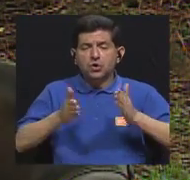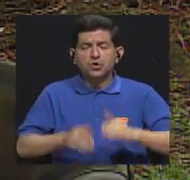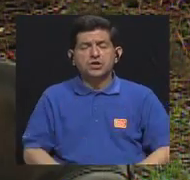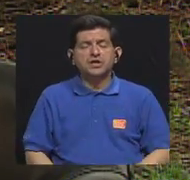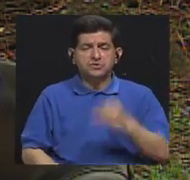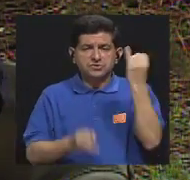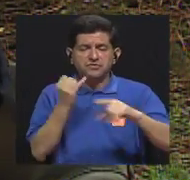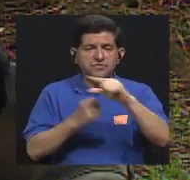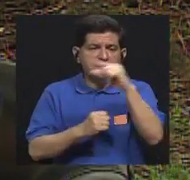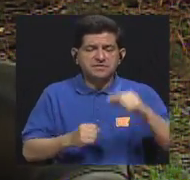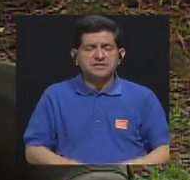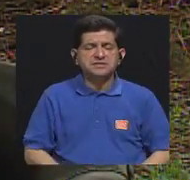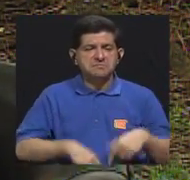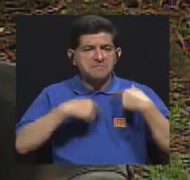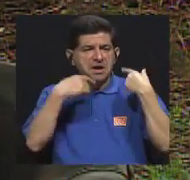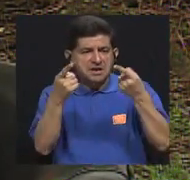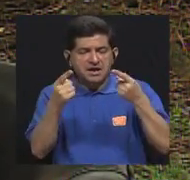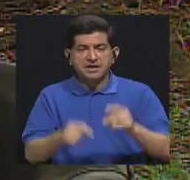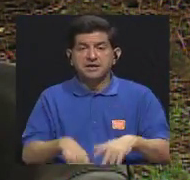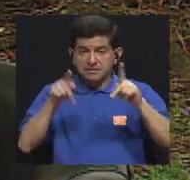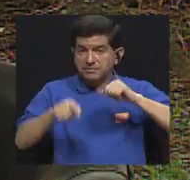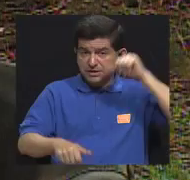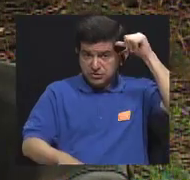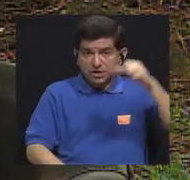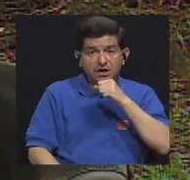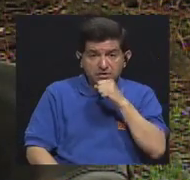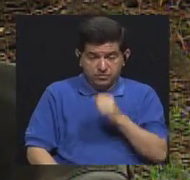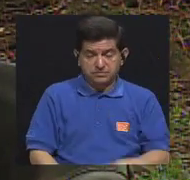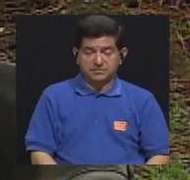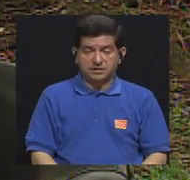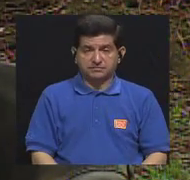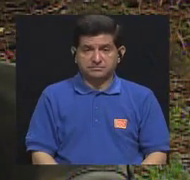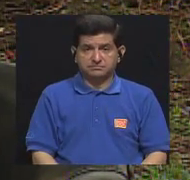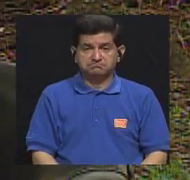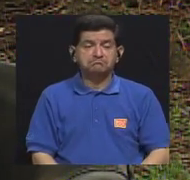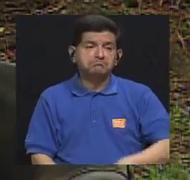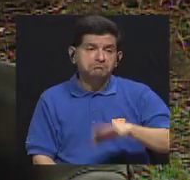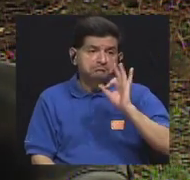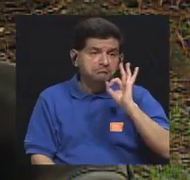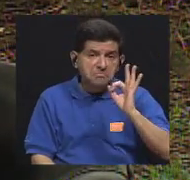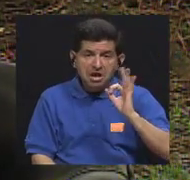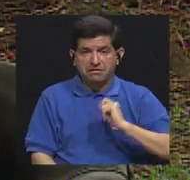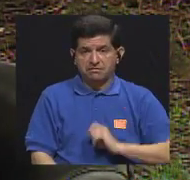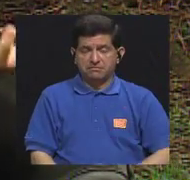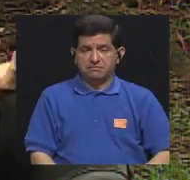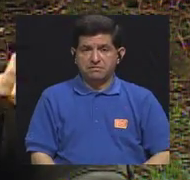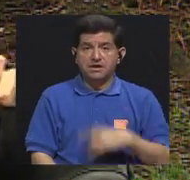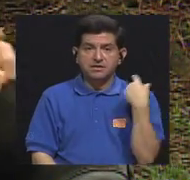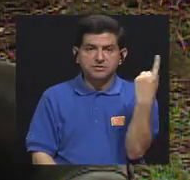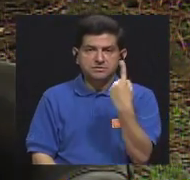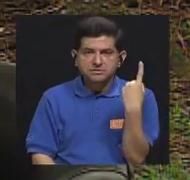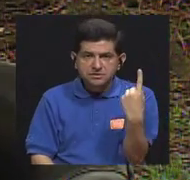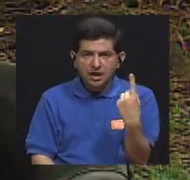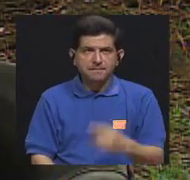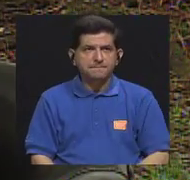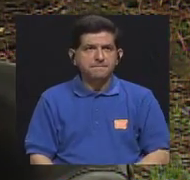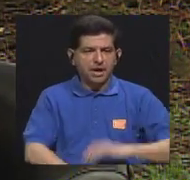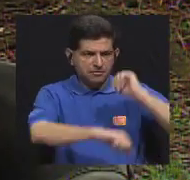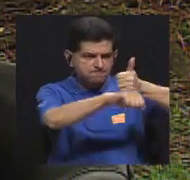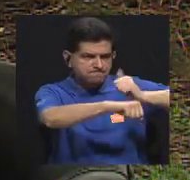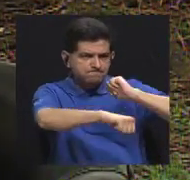salir con mis hijos el fin de semana, por uh-huh. decir algo, en una persona adulta mayor. Y bueno, está bien, o sea, siempre